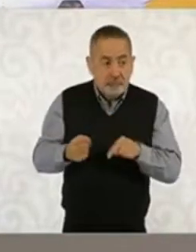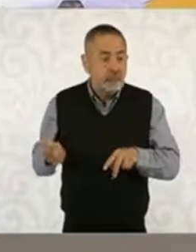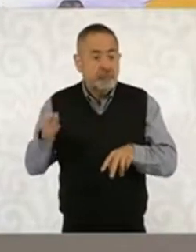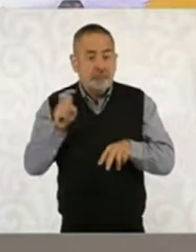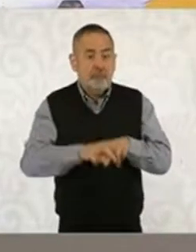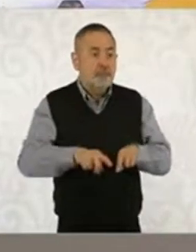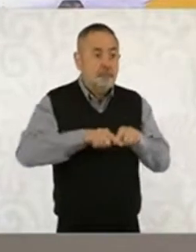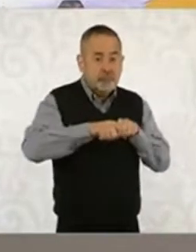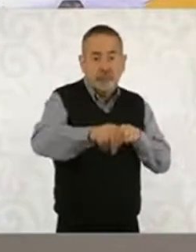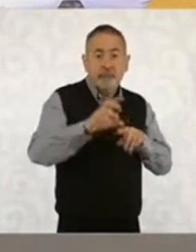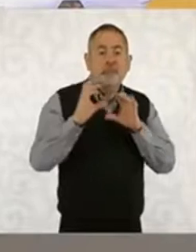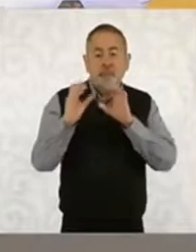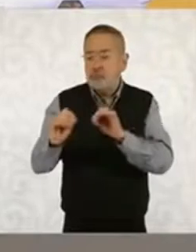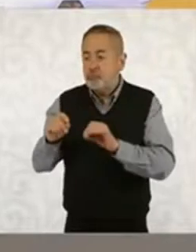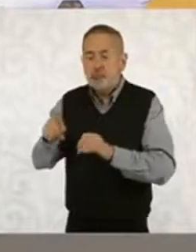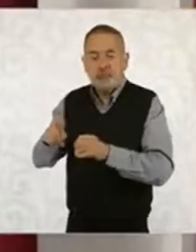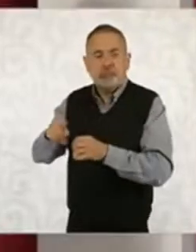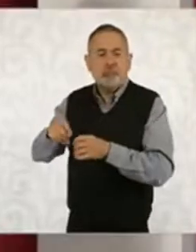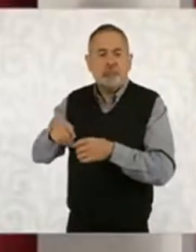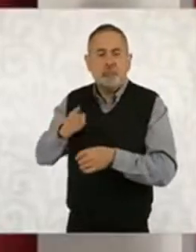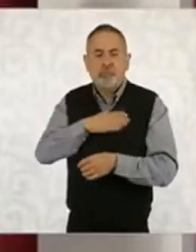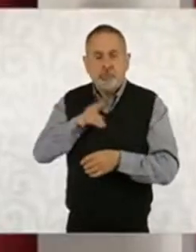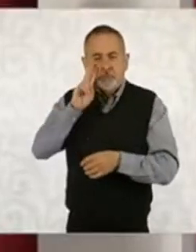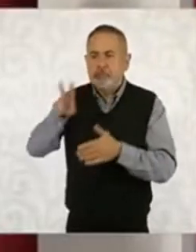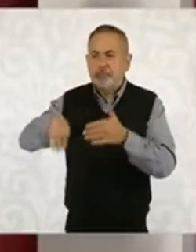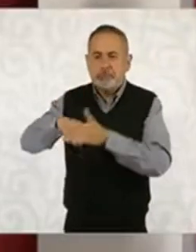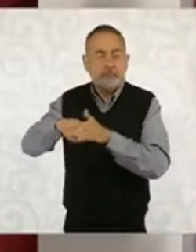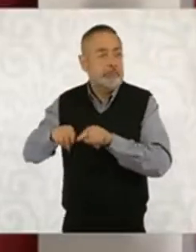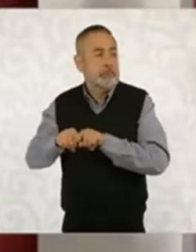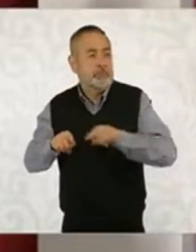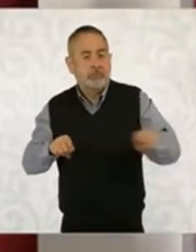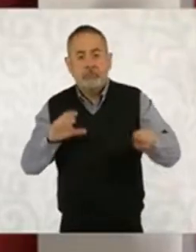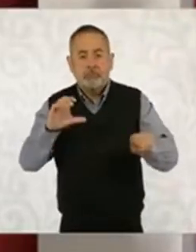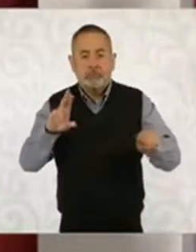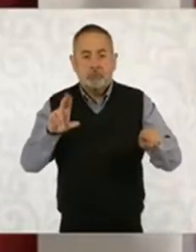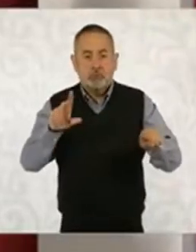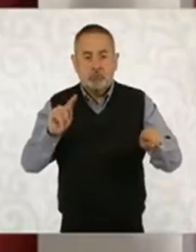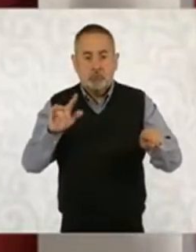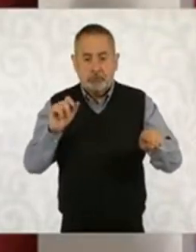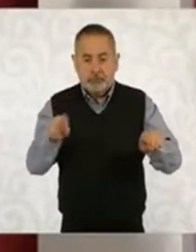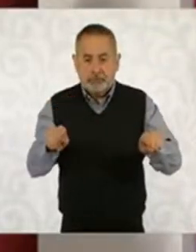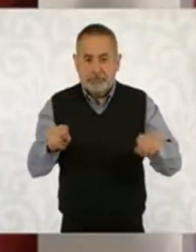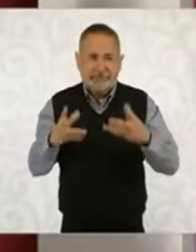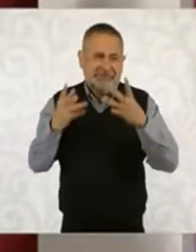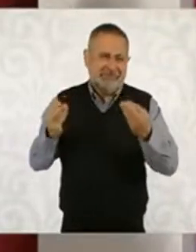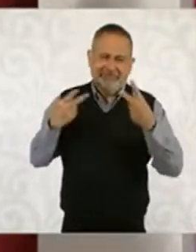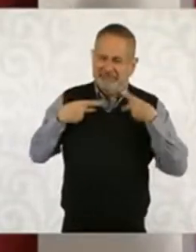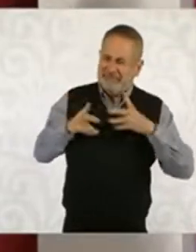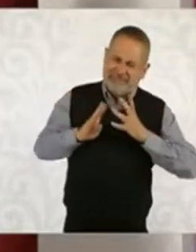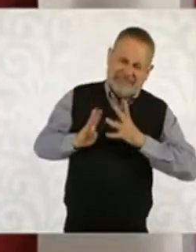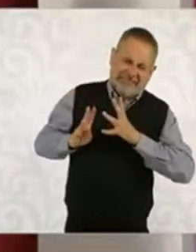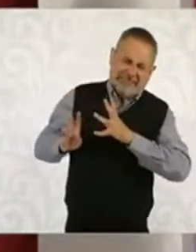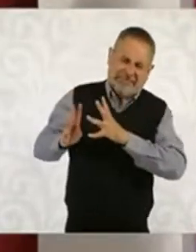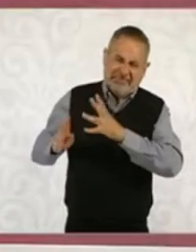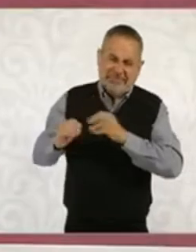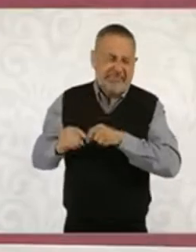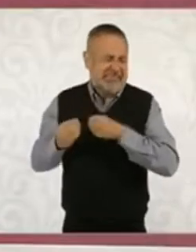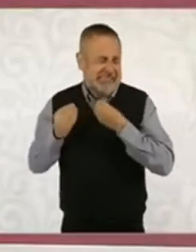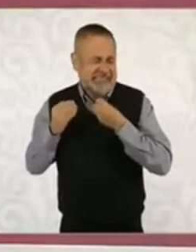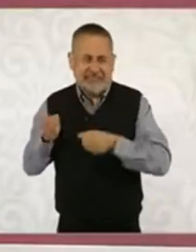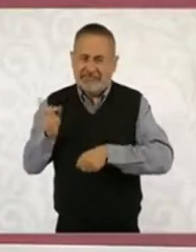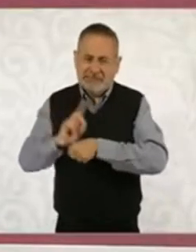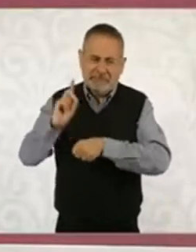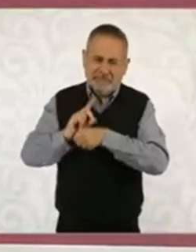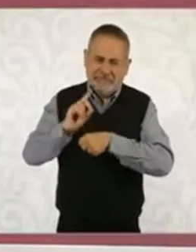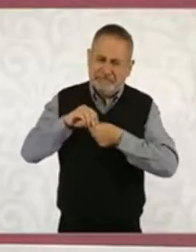tren Buenavista-Cuautitlán, puede ver que la demanda en hora pico es muy grande. Son volúmenes muy grandes de personas. ¿Por qué? Porque son relaciones de todos los